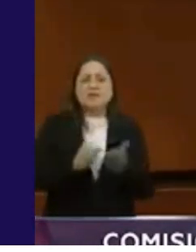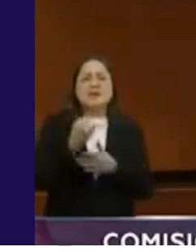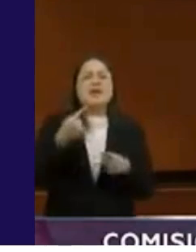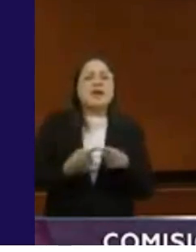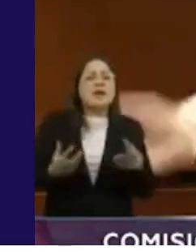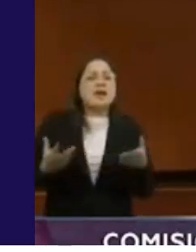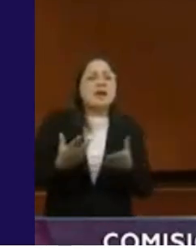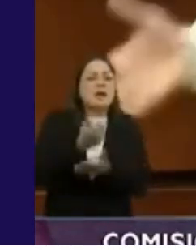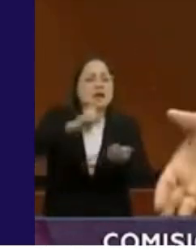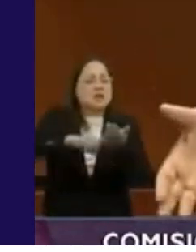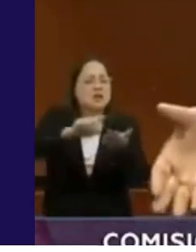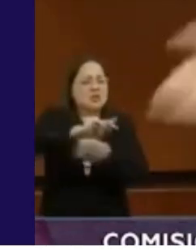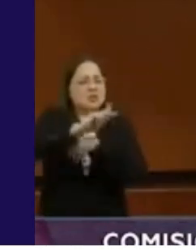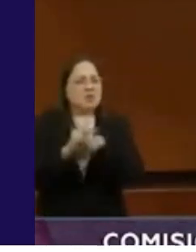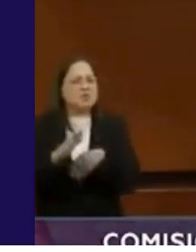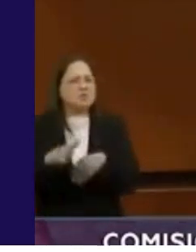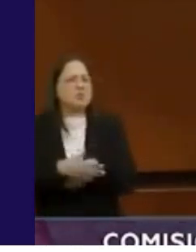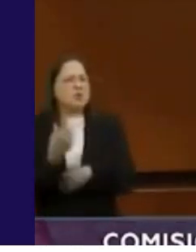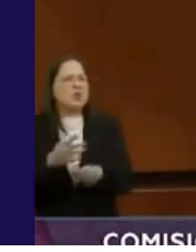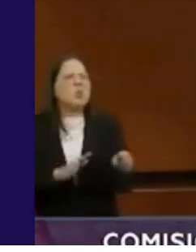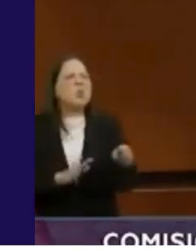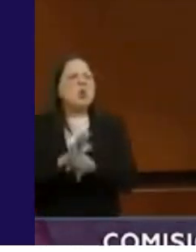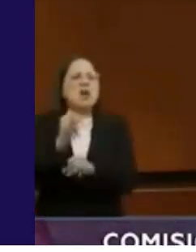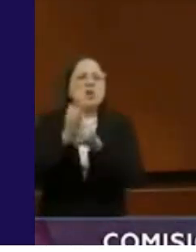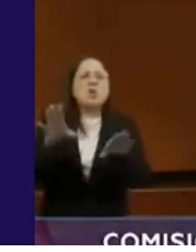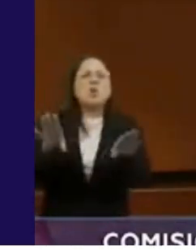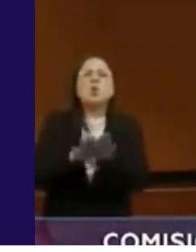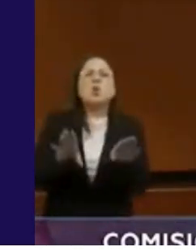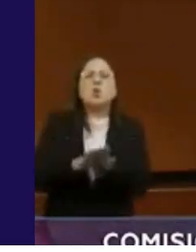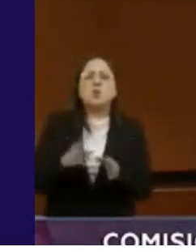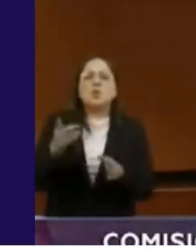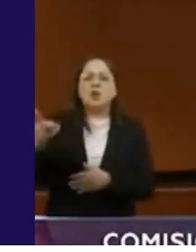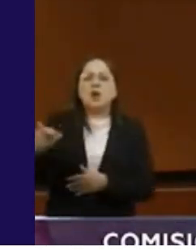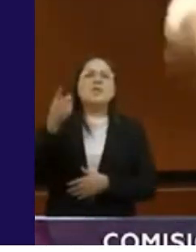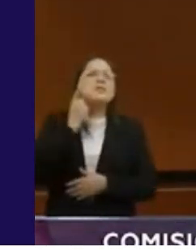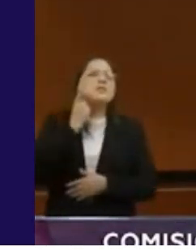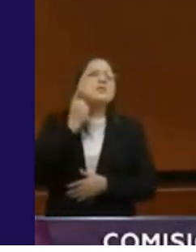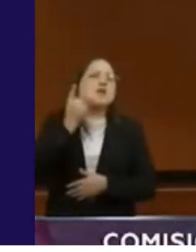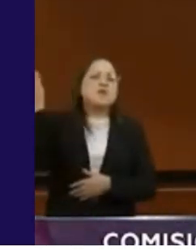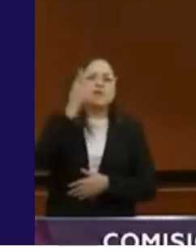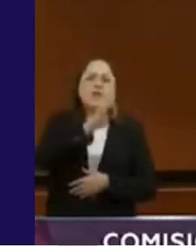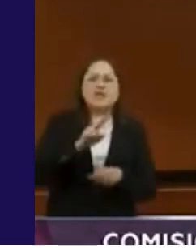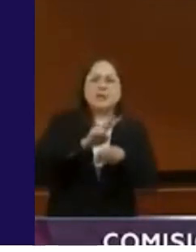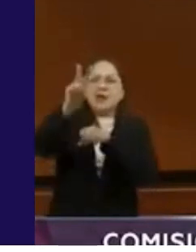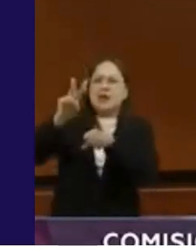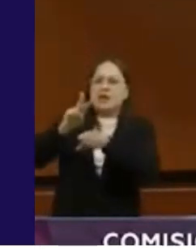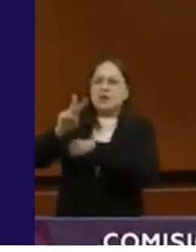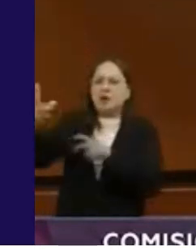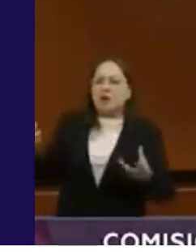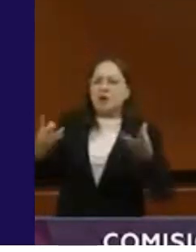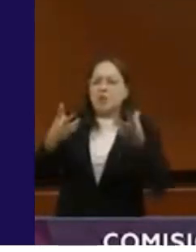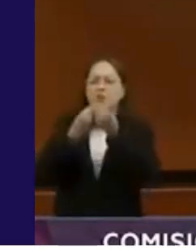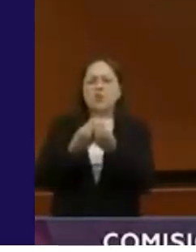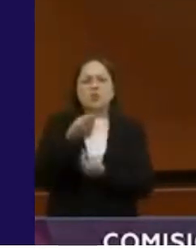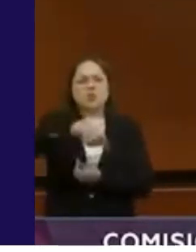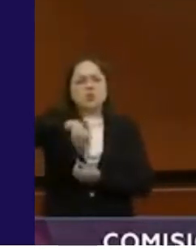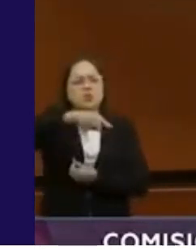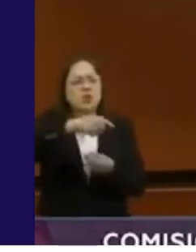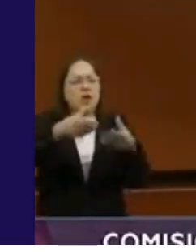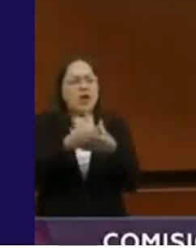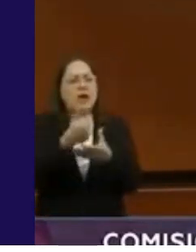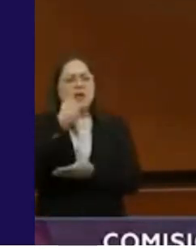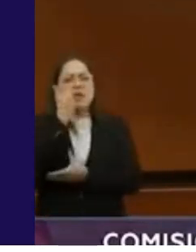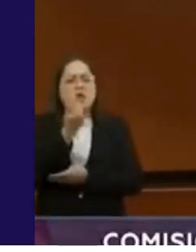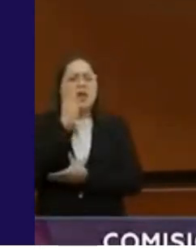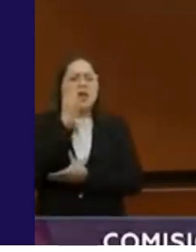un país, a cuenta de qué, con qué datos. Los diputados farsantes venezolanos que estuvieron con ustedes ahí queriendo tomarle el